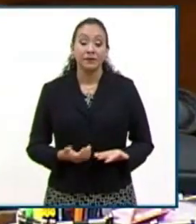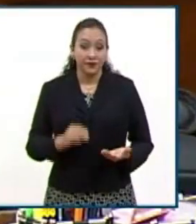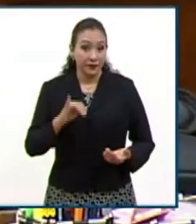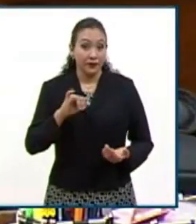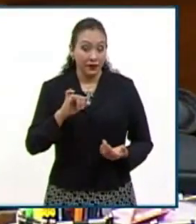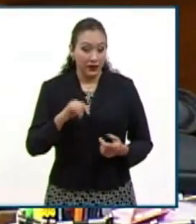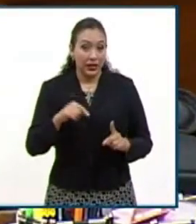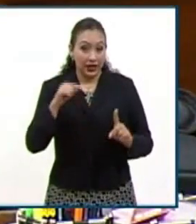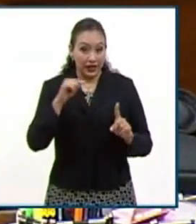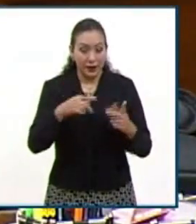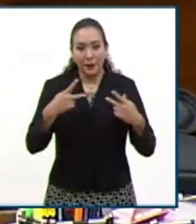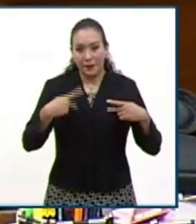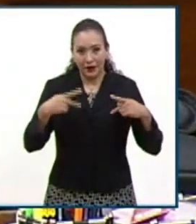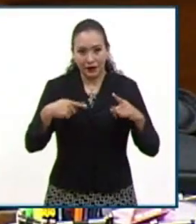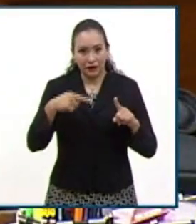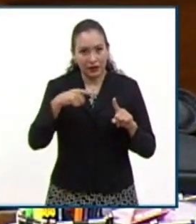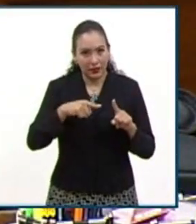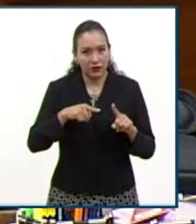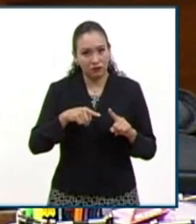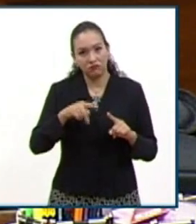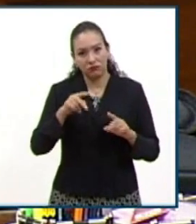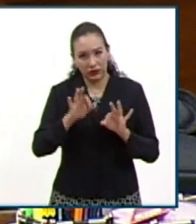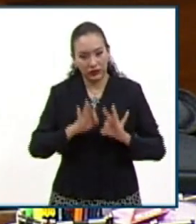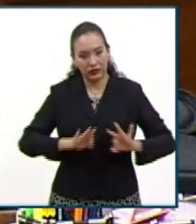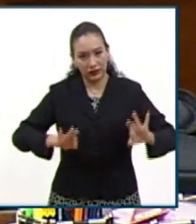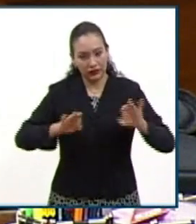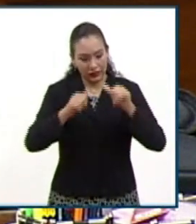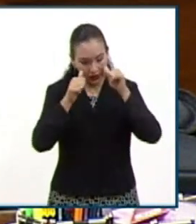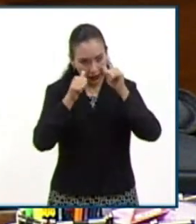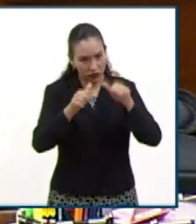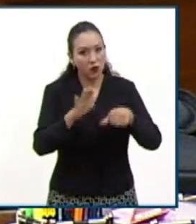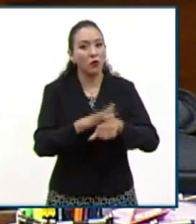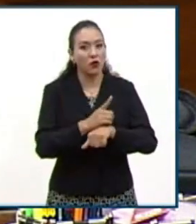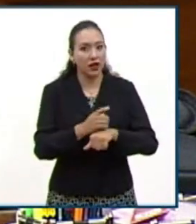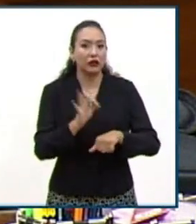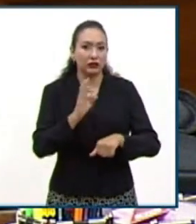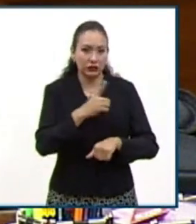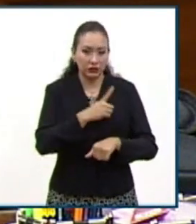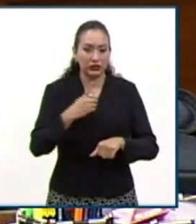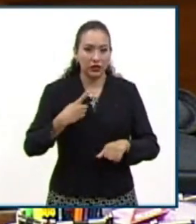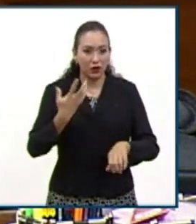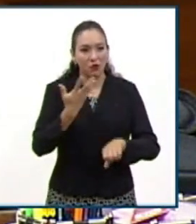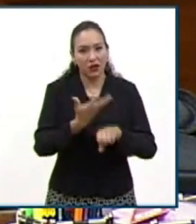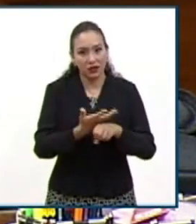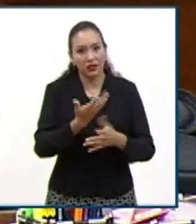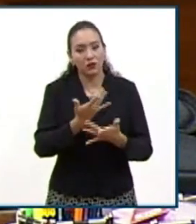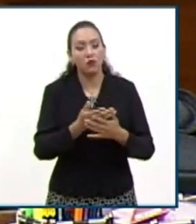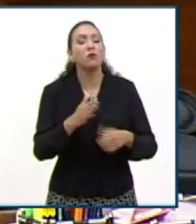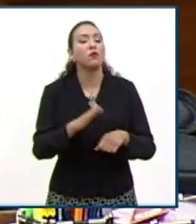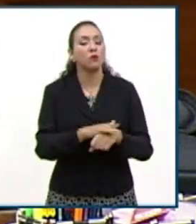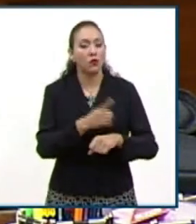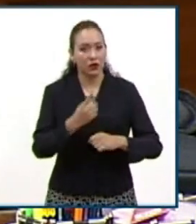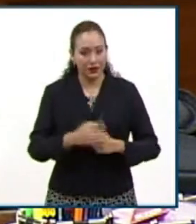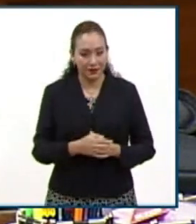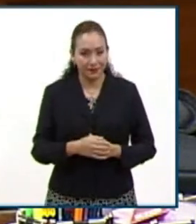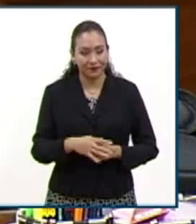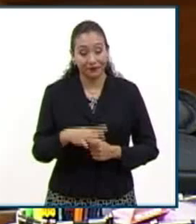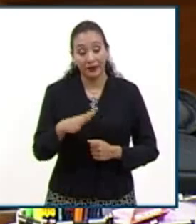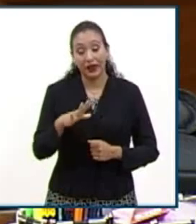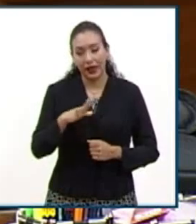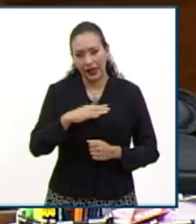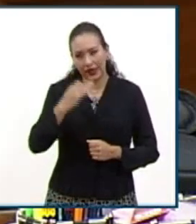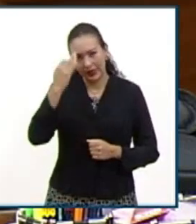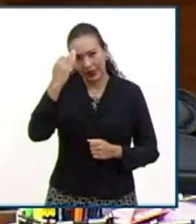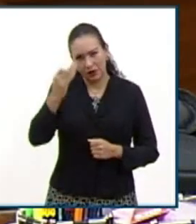Efectivamente mantiene una vaguedad importante sobre su imposición, ya que no es posible establecer el tiempo que durará